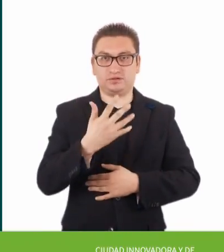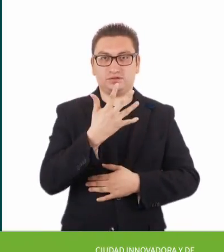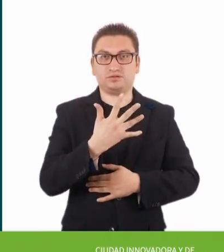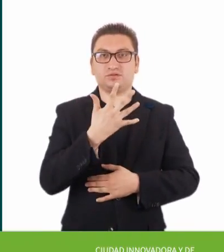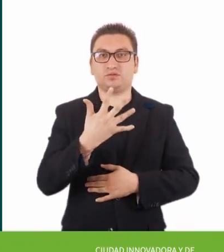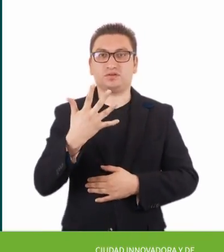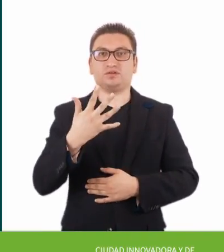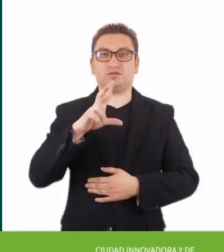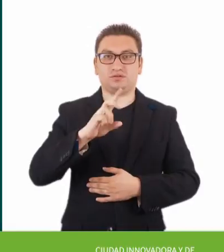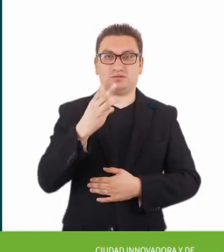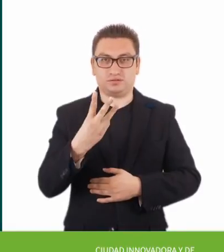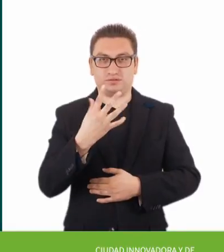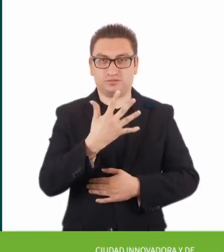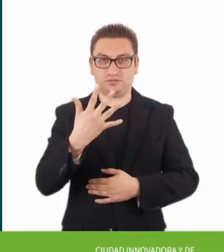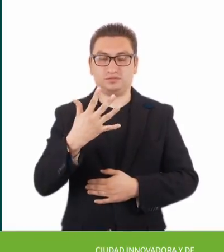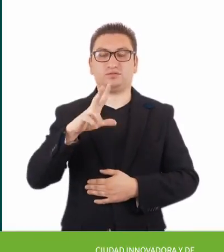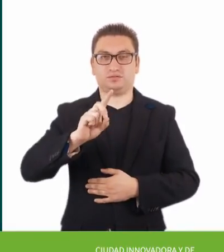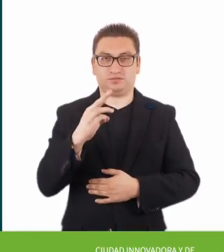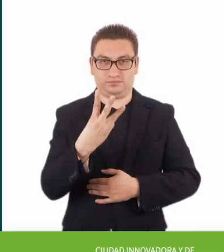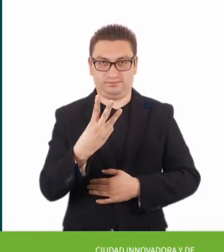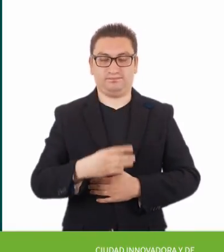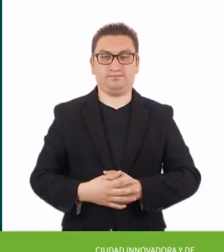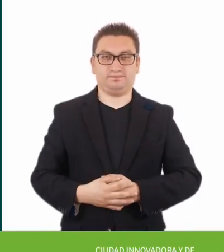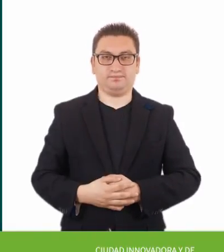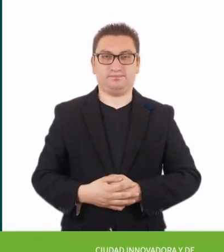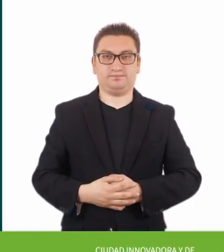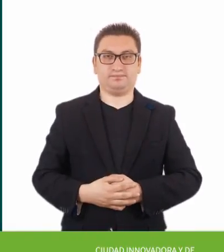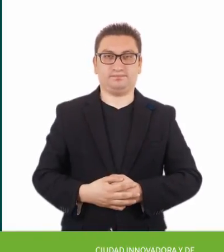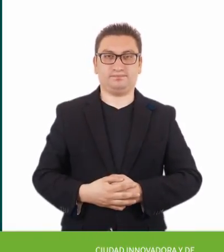5533-5533.